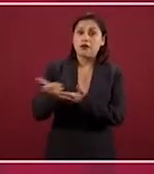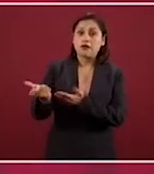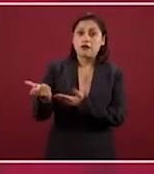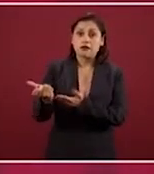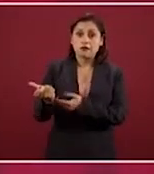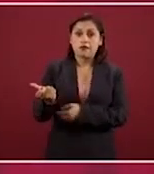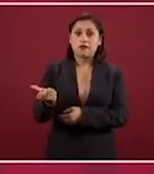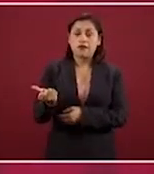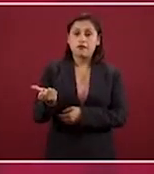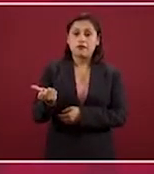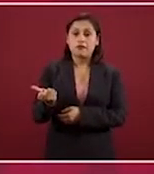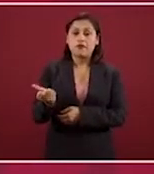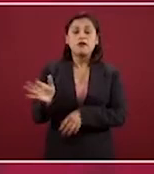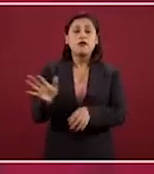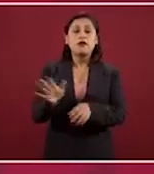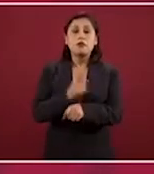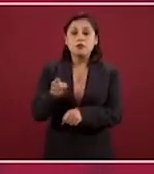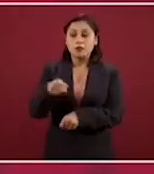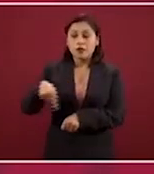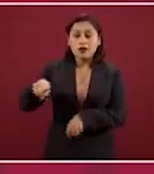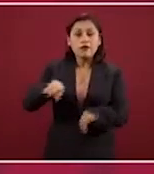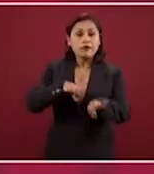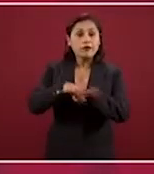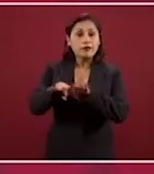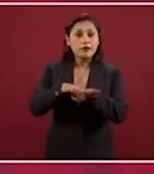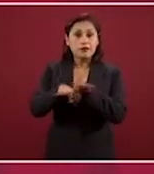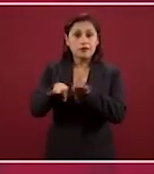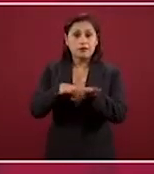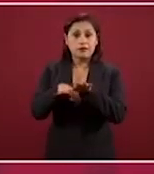a un trabajador.